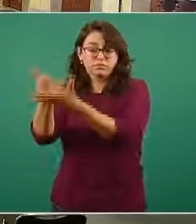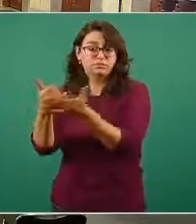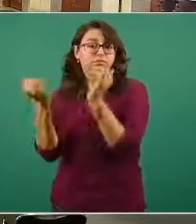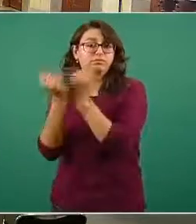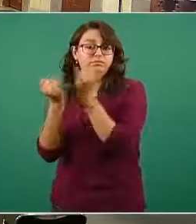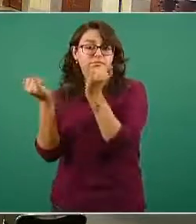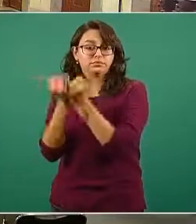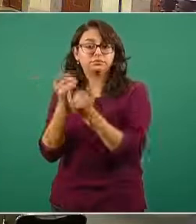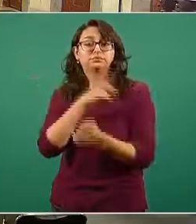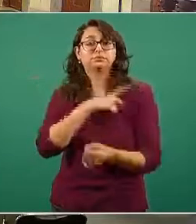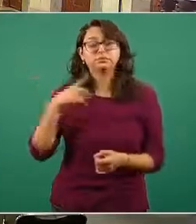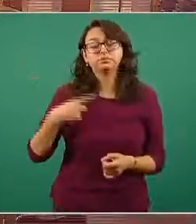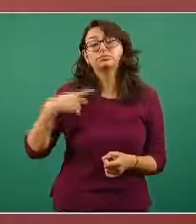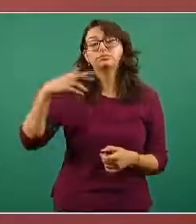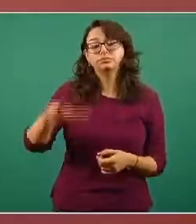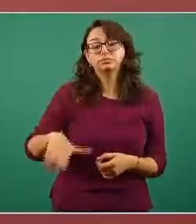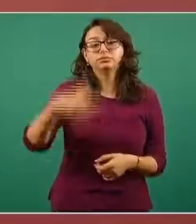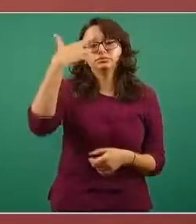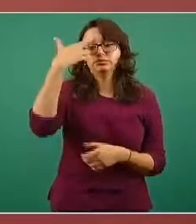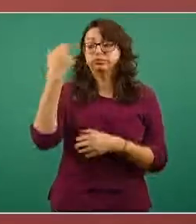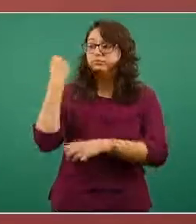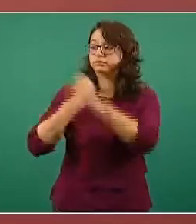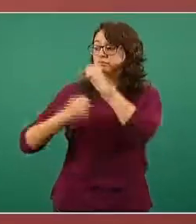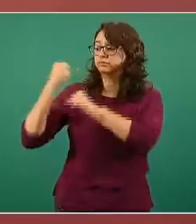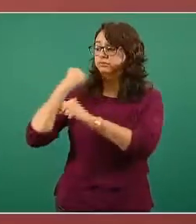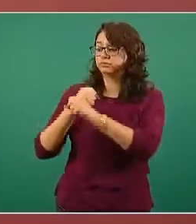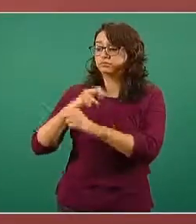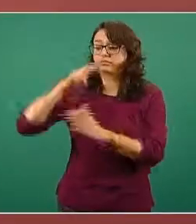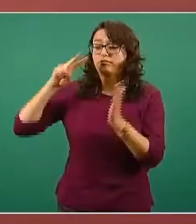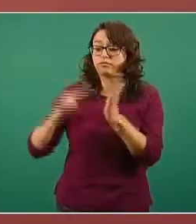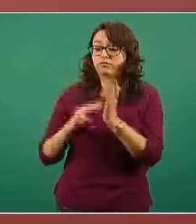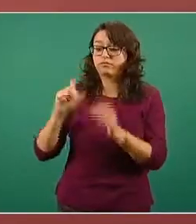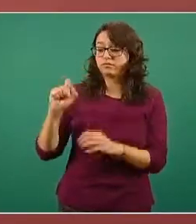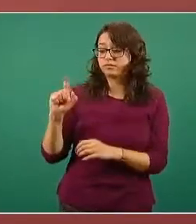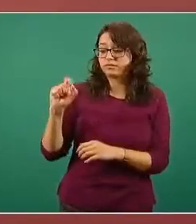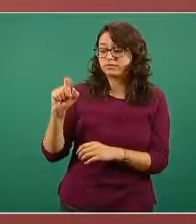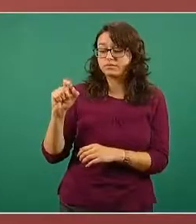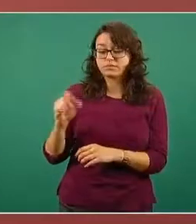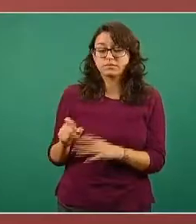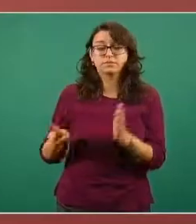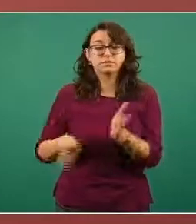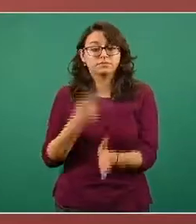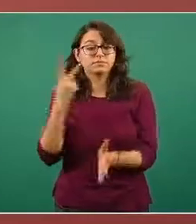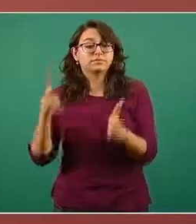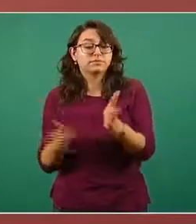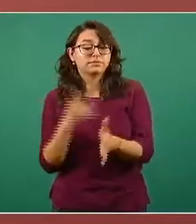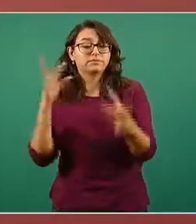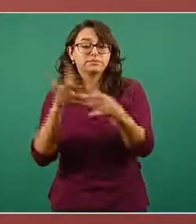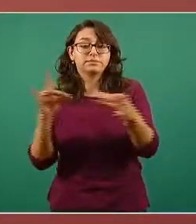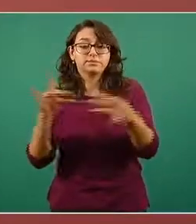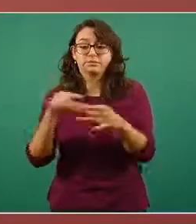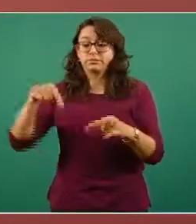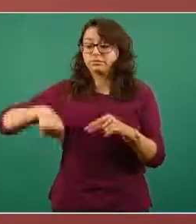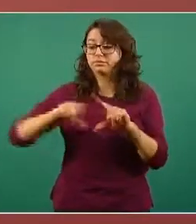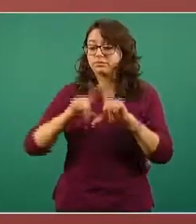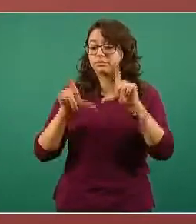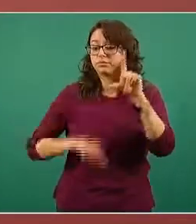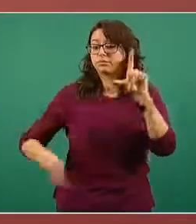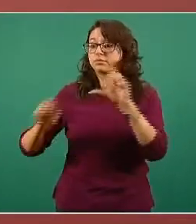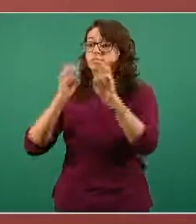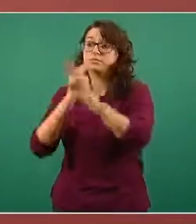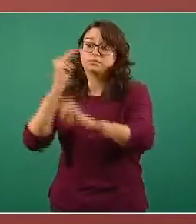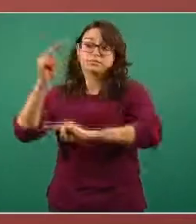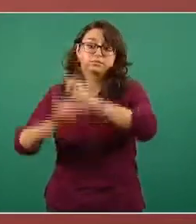fundamentales. Recordar que durante todo 2020 hemos comentado que en México y en el mundo entero el manejo de